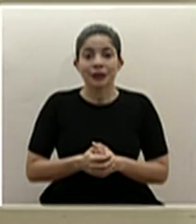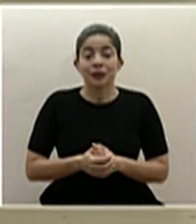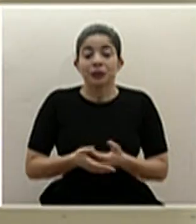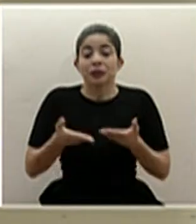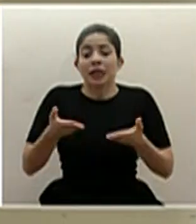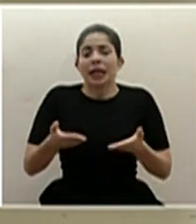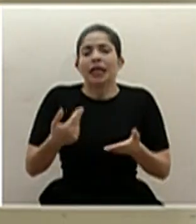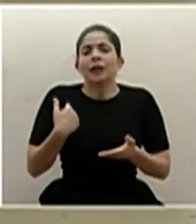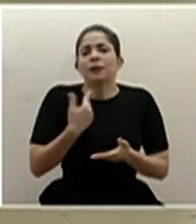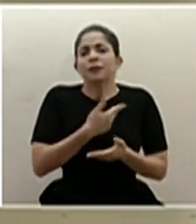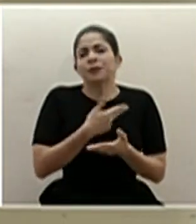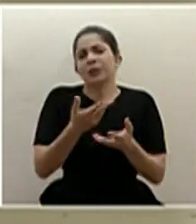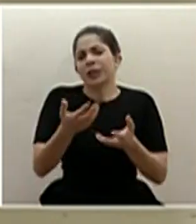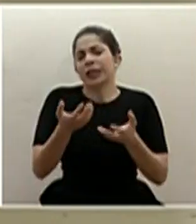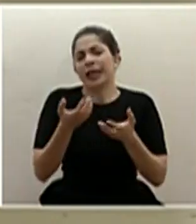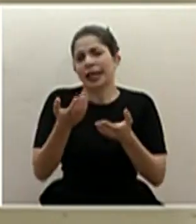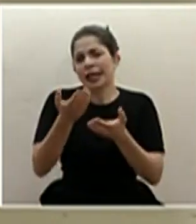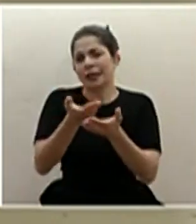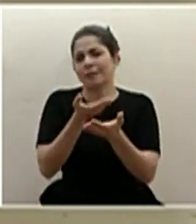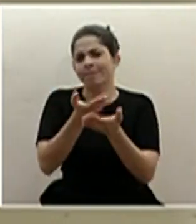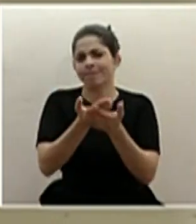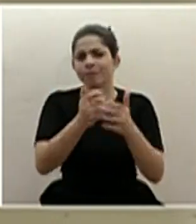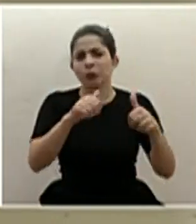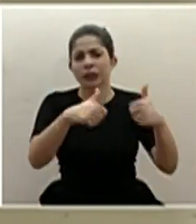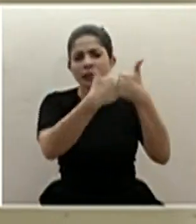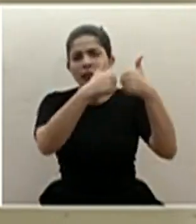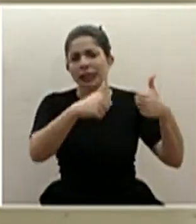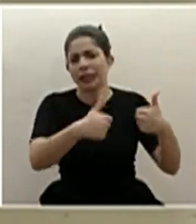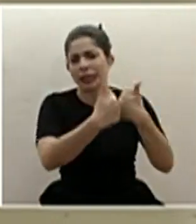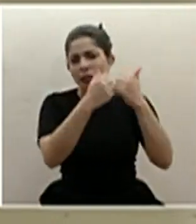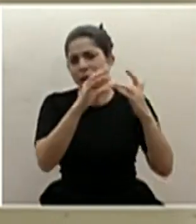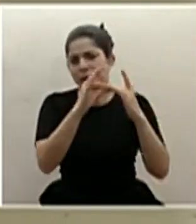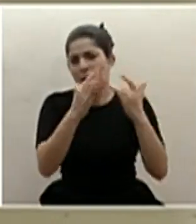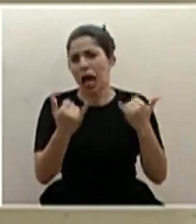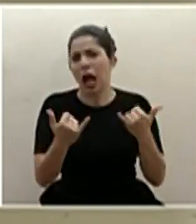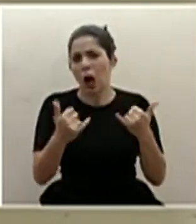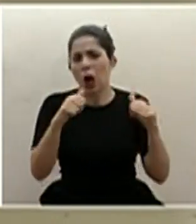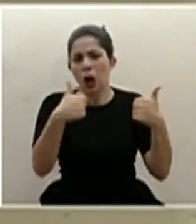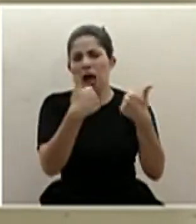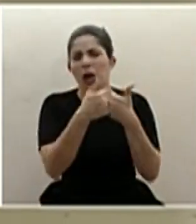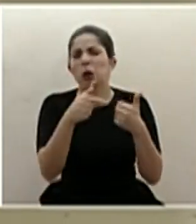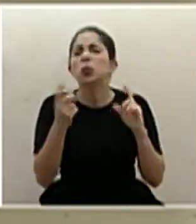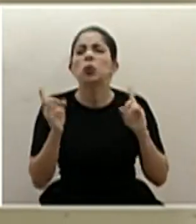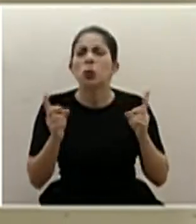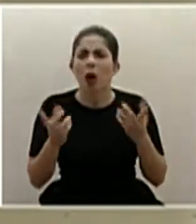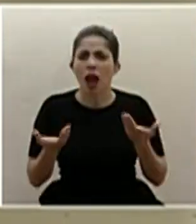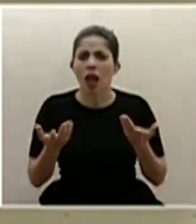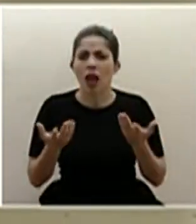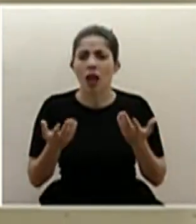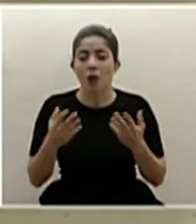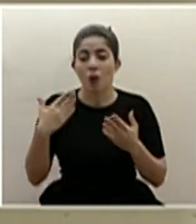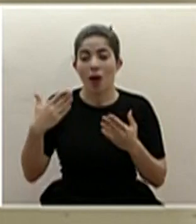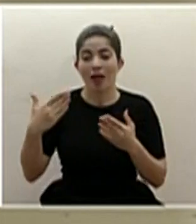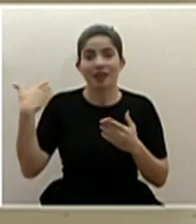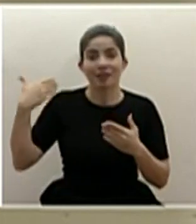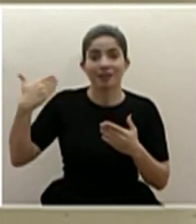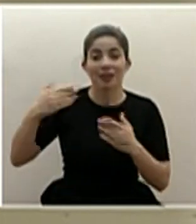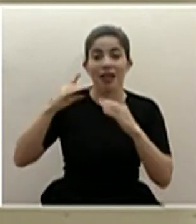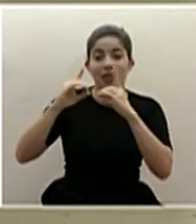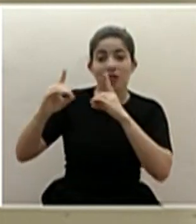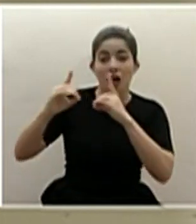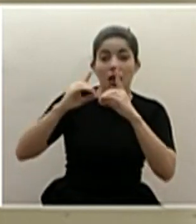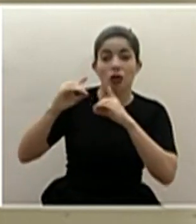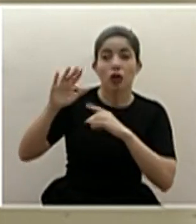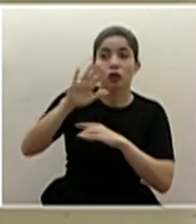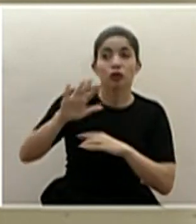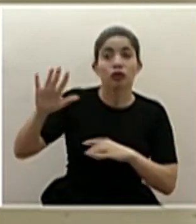Aquí quisiéramos plantear los desafíos principales que tenemos en los diálogos que hemos tenido en la zona norte.